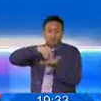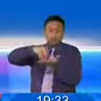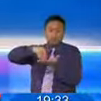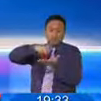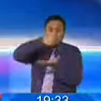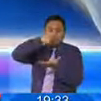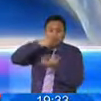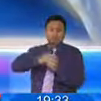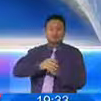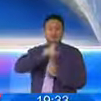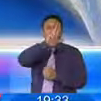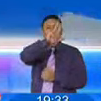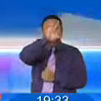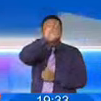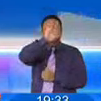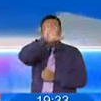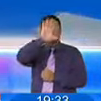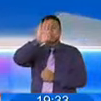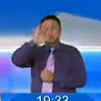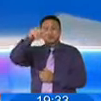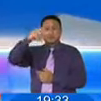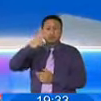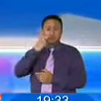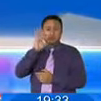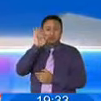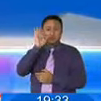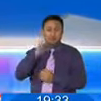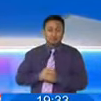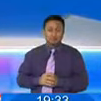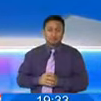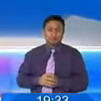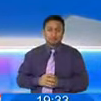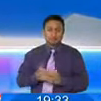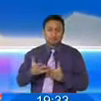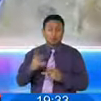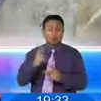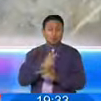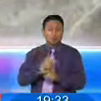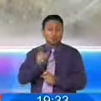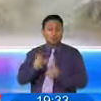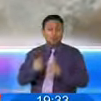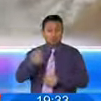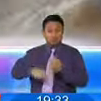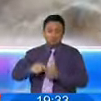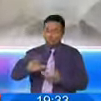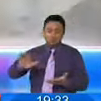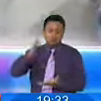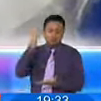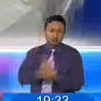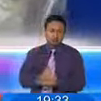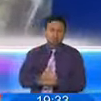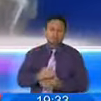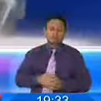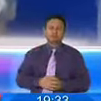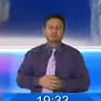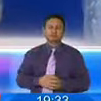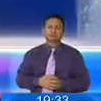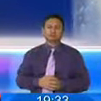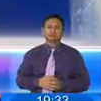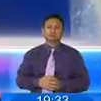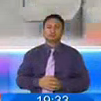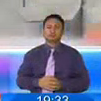y 3.859 dosis de marihuana, con la finalidad de prevenir el consumo y expendio de sustancias sujetas a